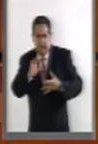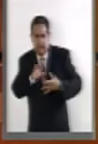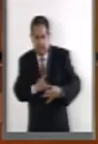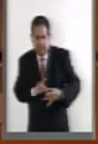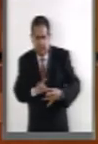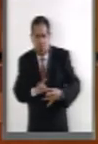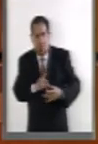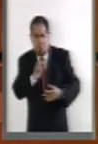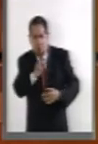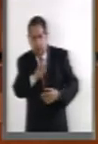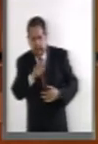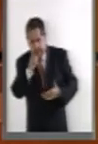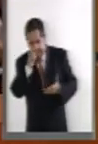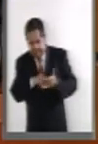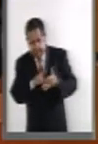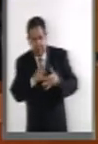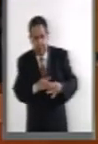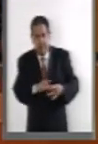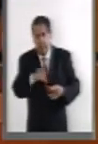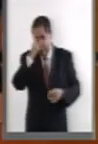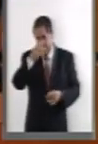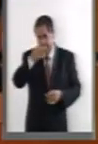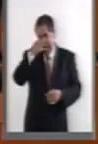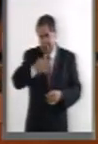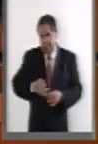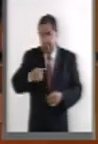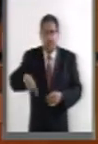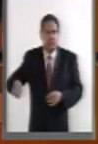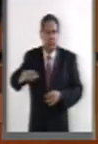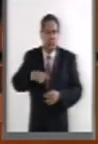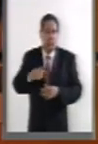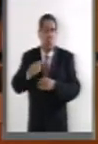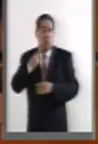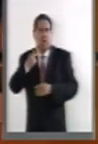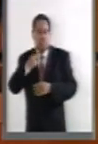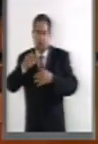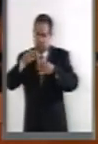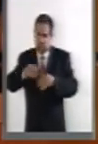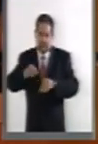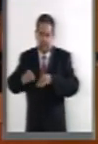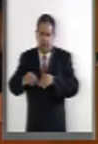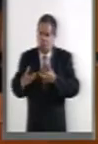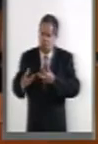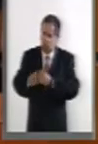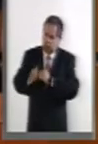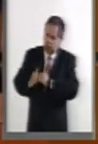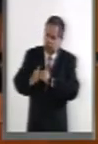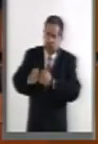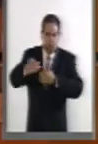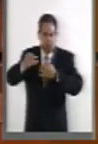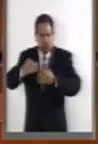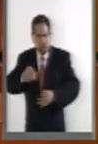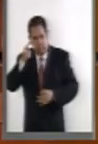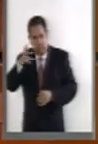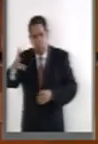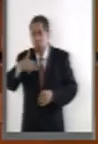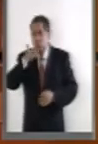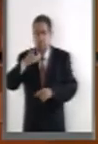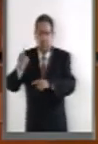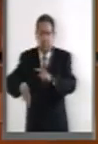credibilidad y en la dignidad de una clase política que está trabajando en conjunto para acabar con la